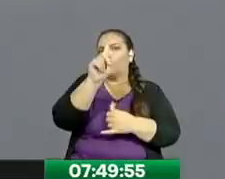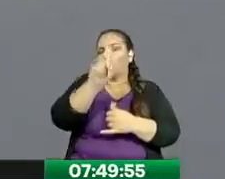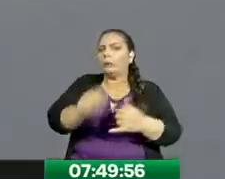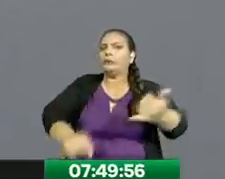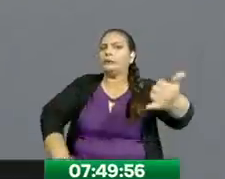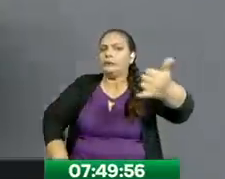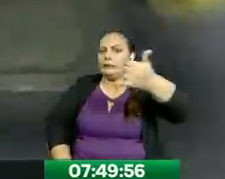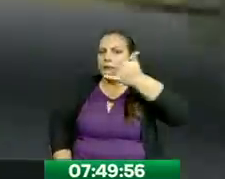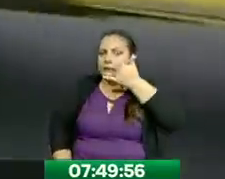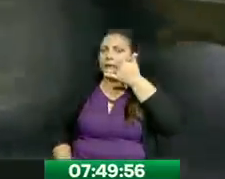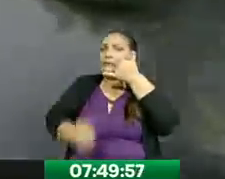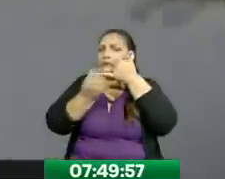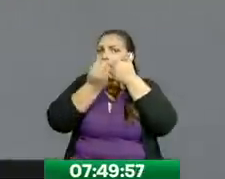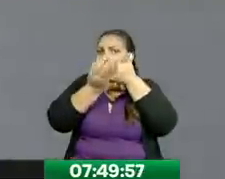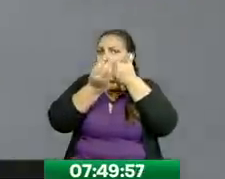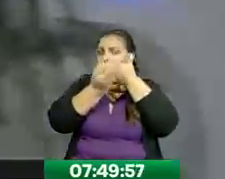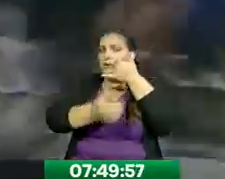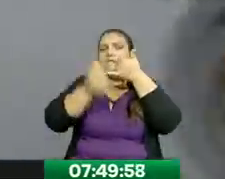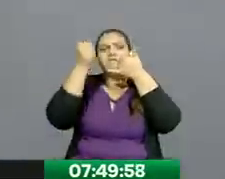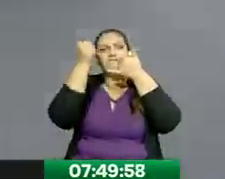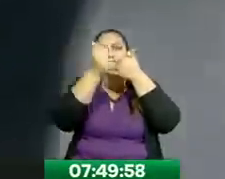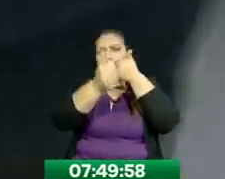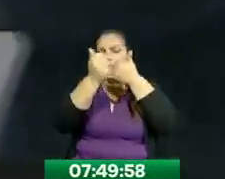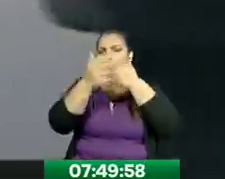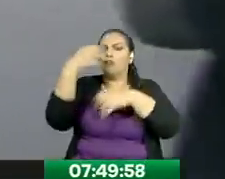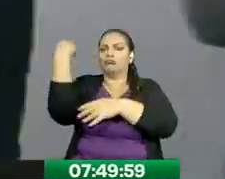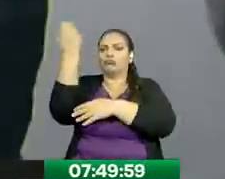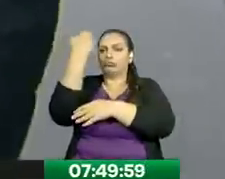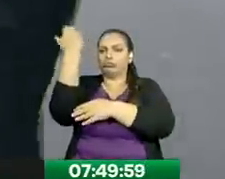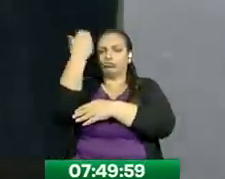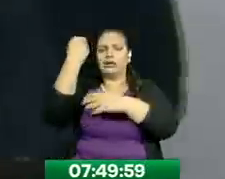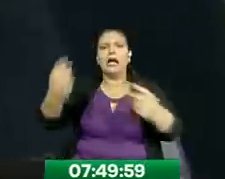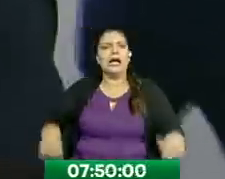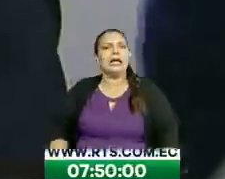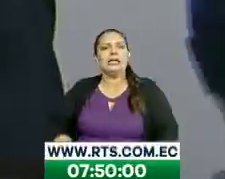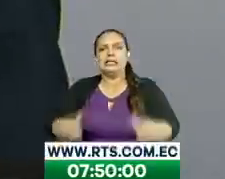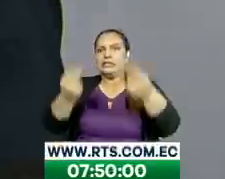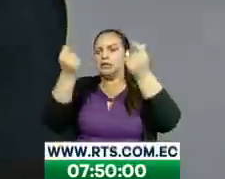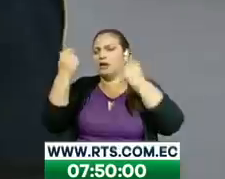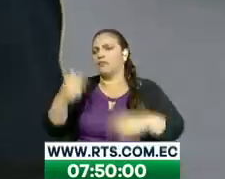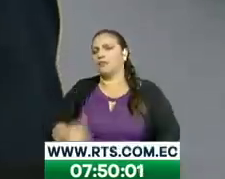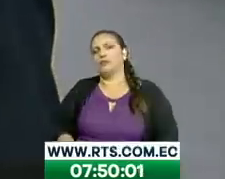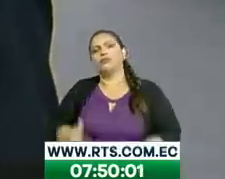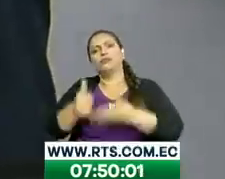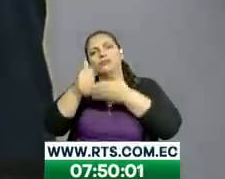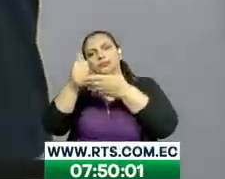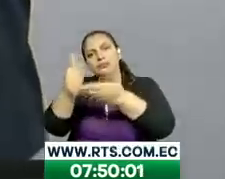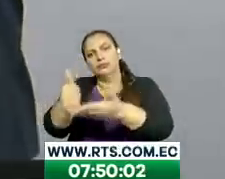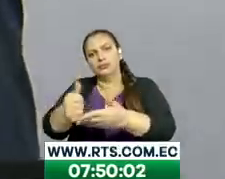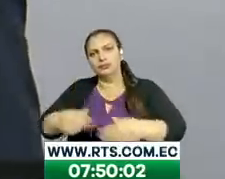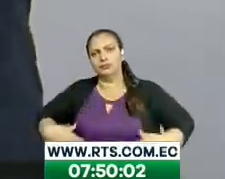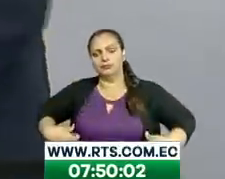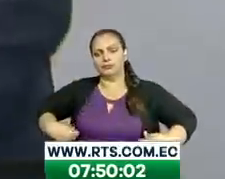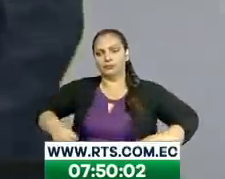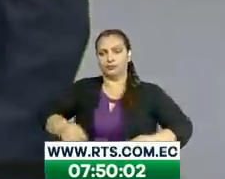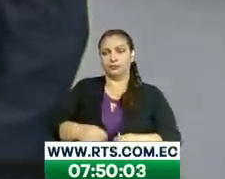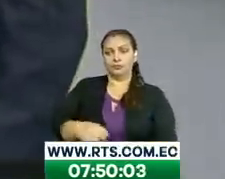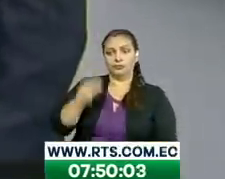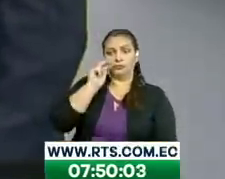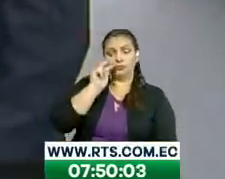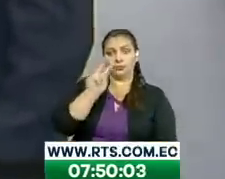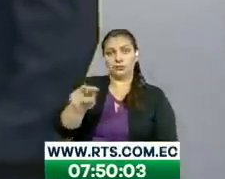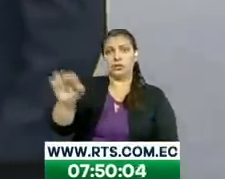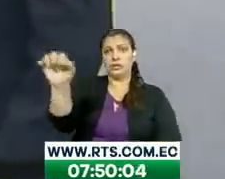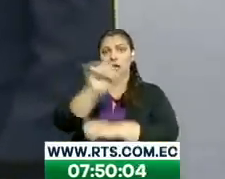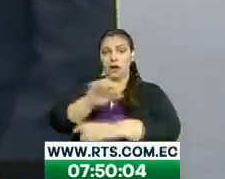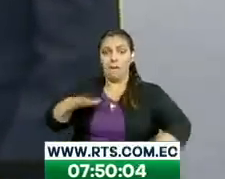coordinación efectiva y pueda llegar el auxilio y la respuesta inmediata y algo importante y muy rápido no mover a las víctimas importante